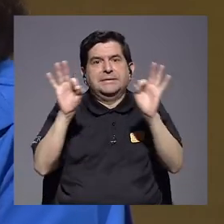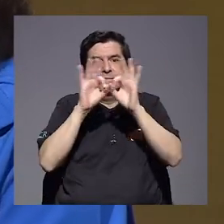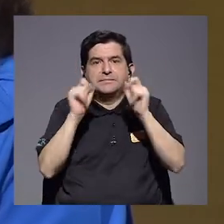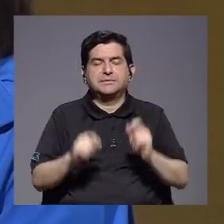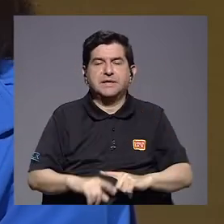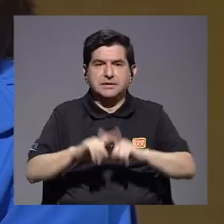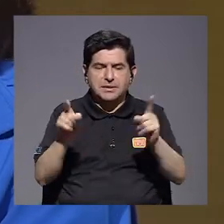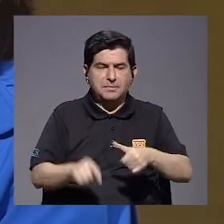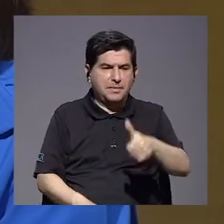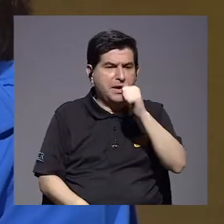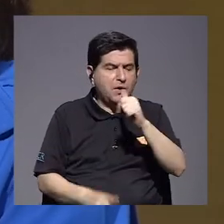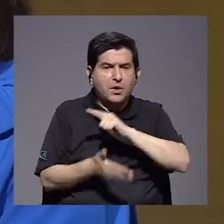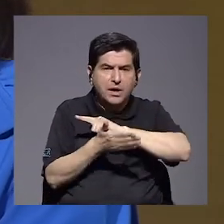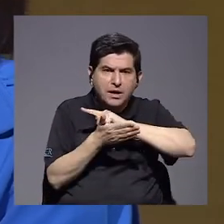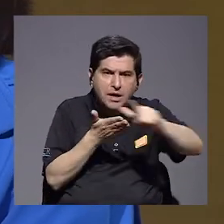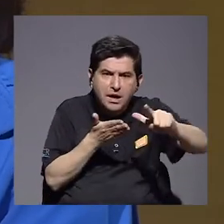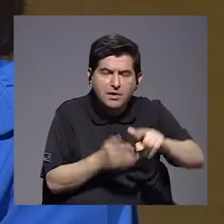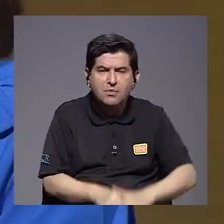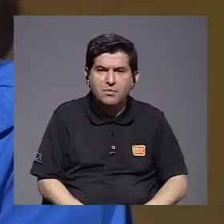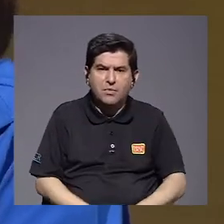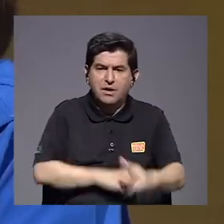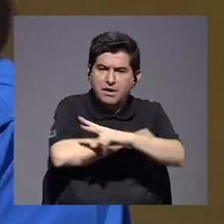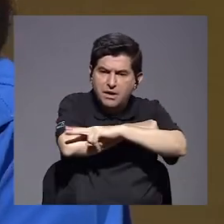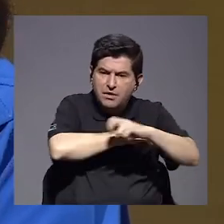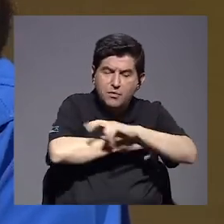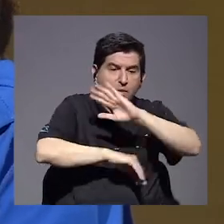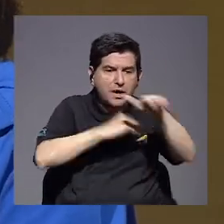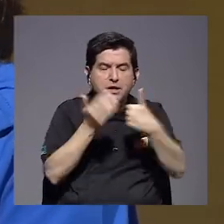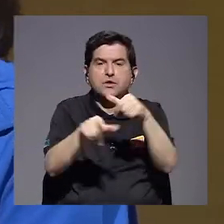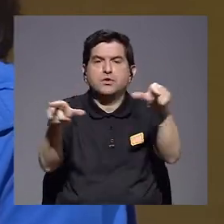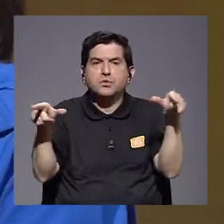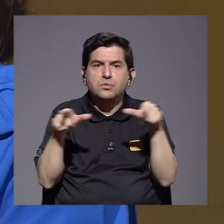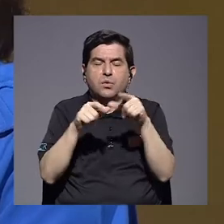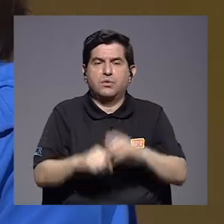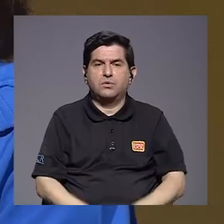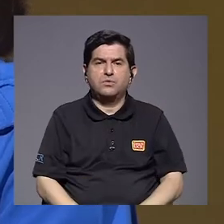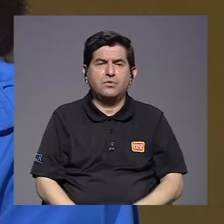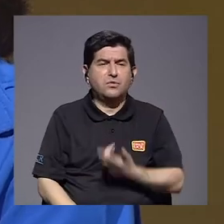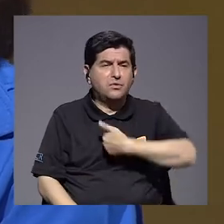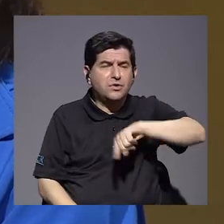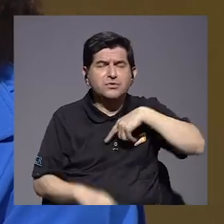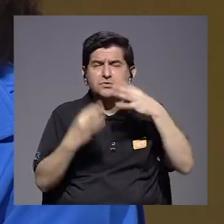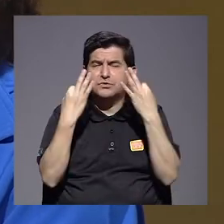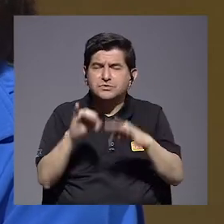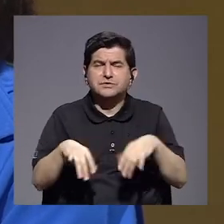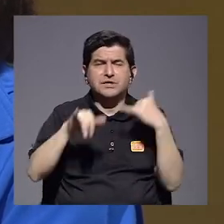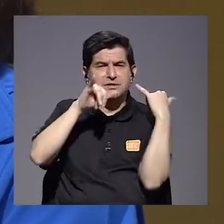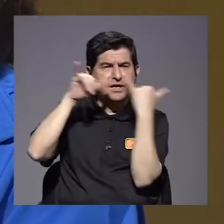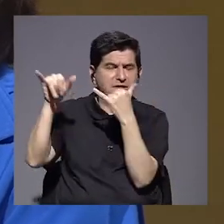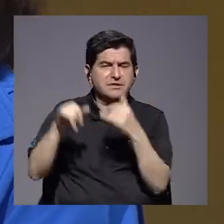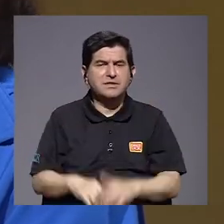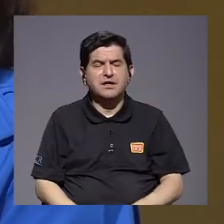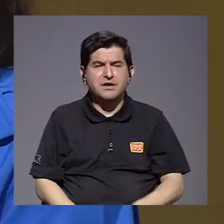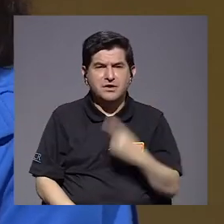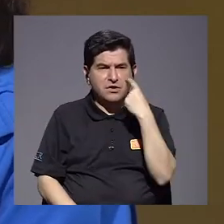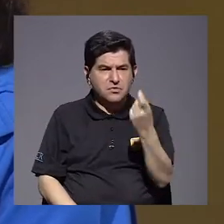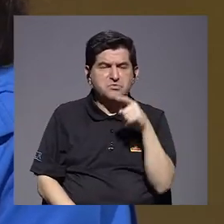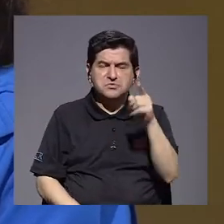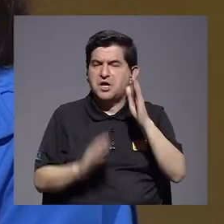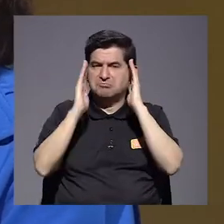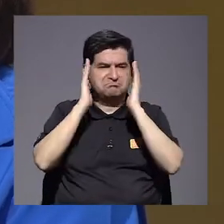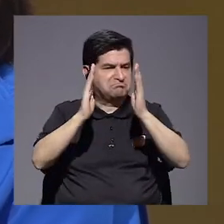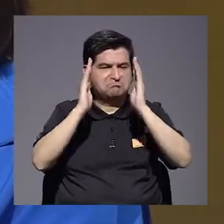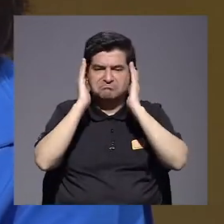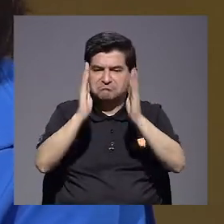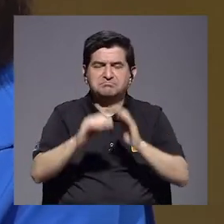eso, pero al agua potable nos lo están robando por todo lado y por más que hemos puesto denuncias a la Fiscalía, las están